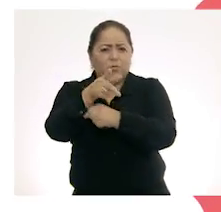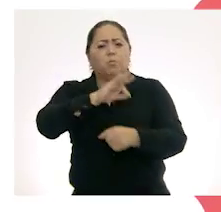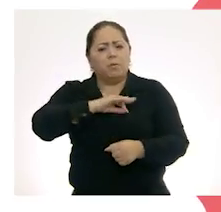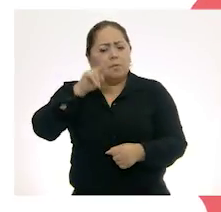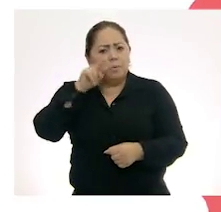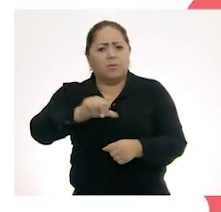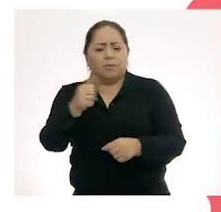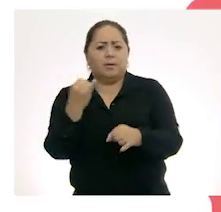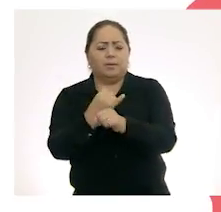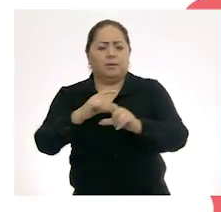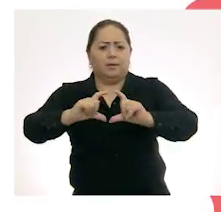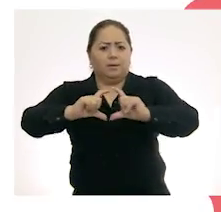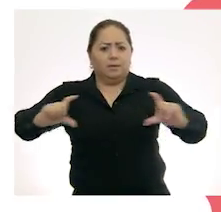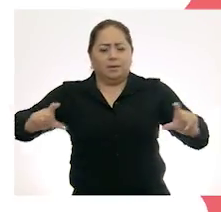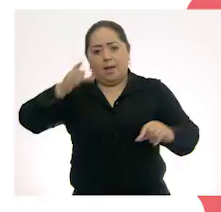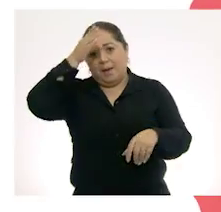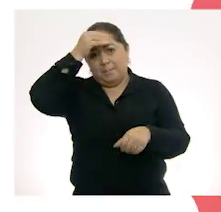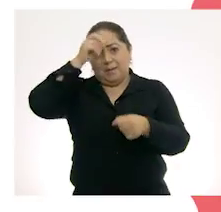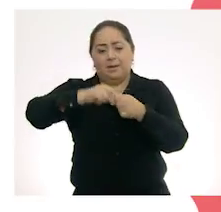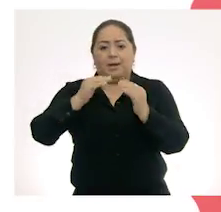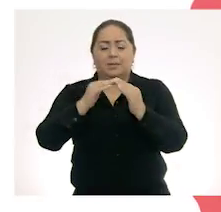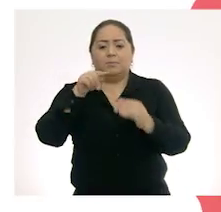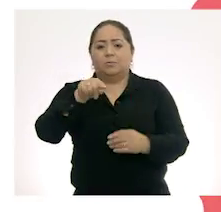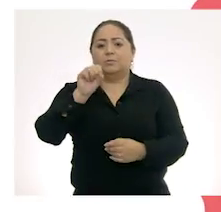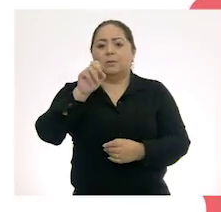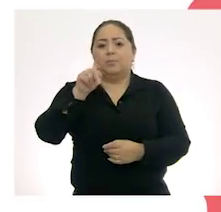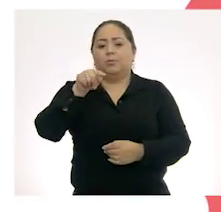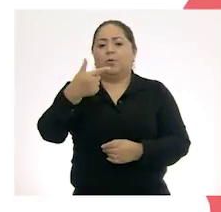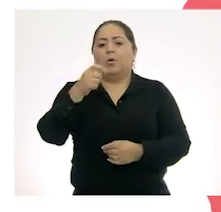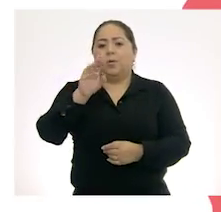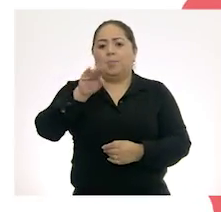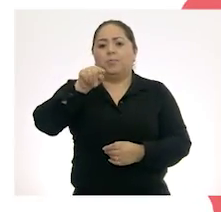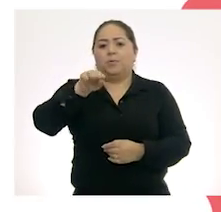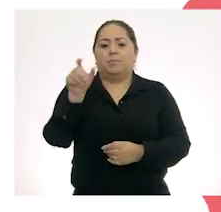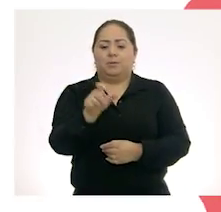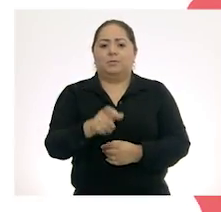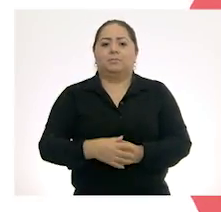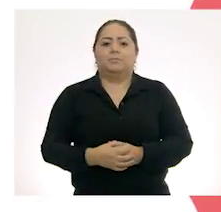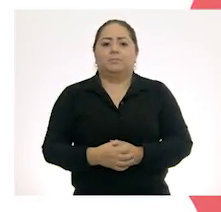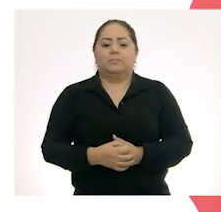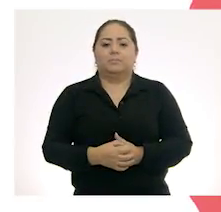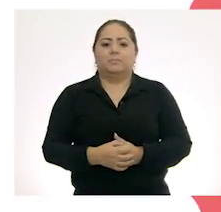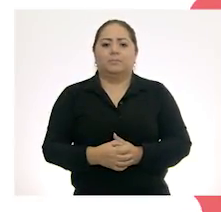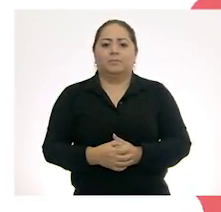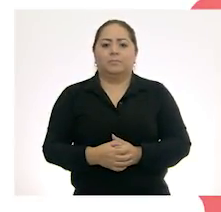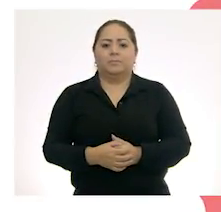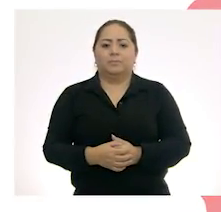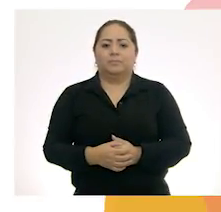encontrar en la siguiente liga: aprendeencasa.cep.gov.mx.